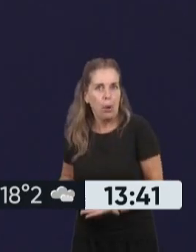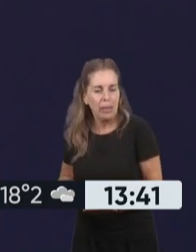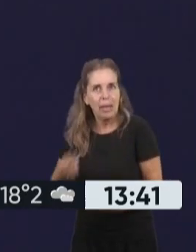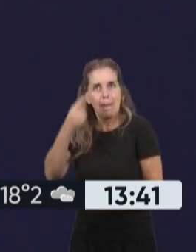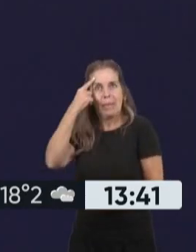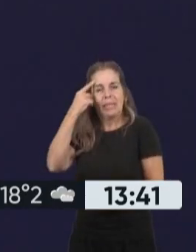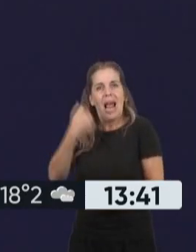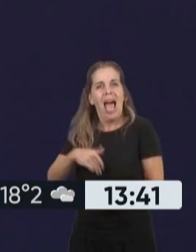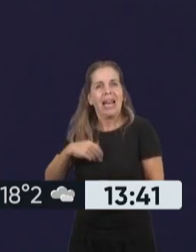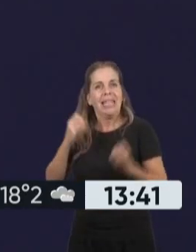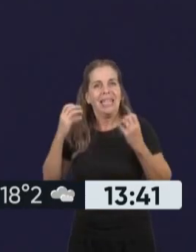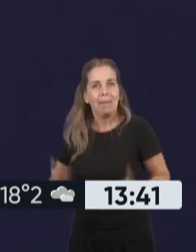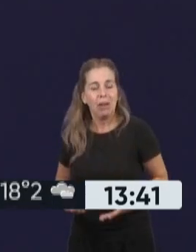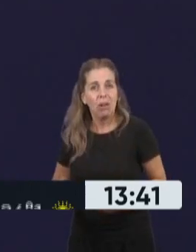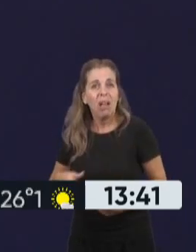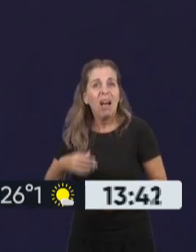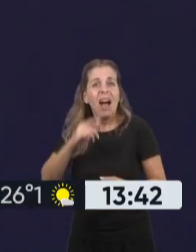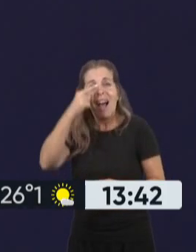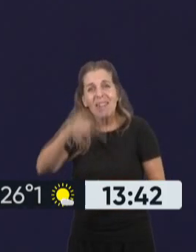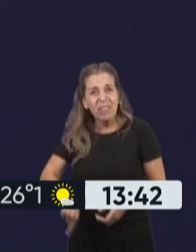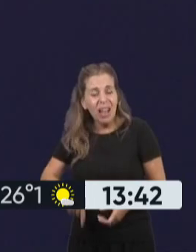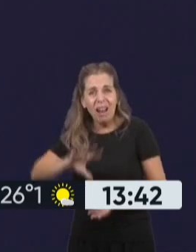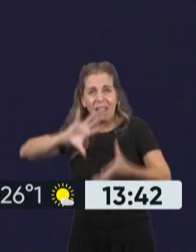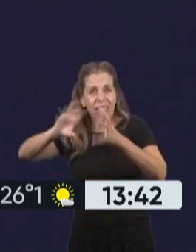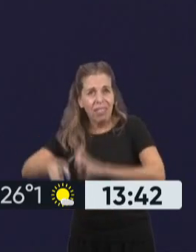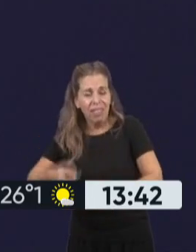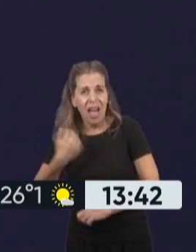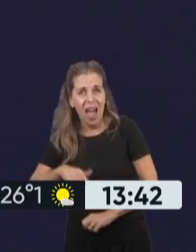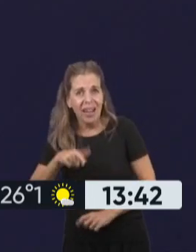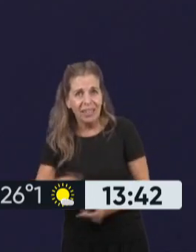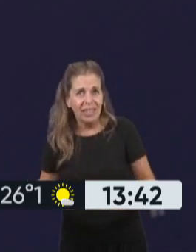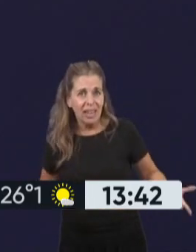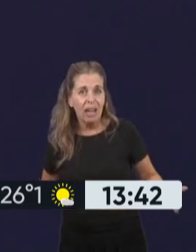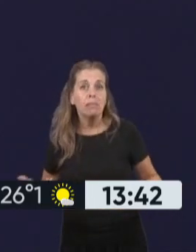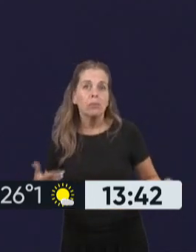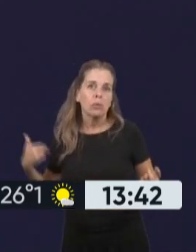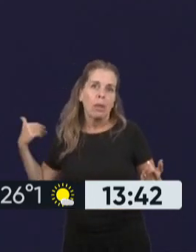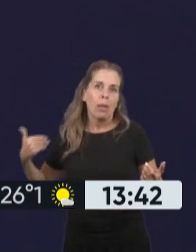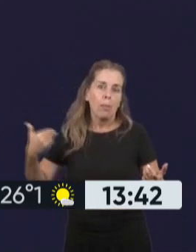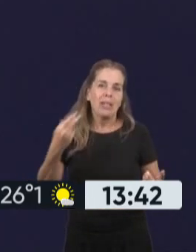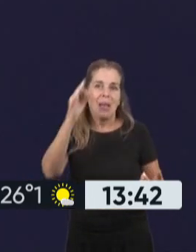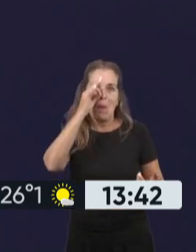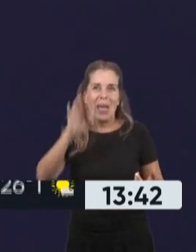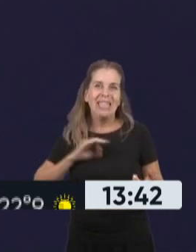Argentina distinta. Y lo único que hicieron fue un desastre y nos entregaron la llave 20 años después